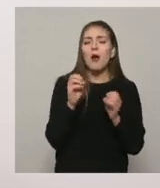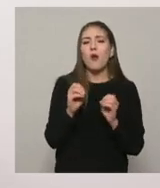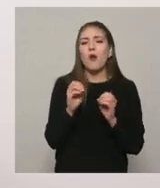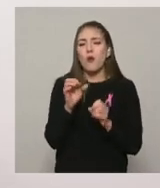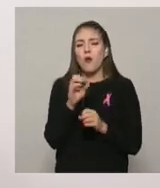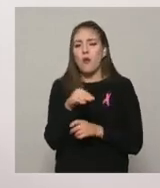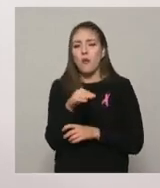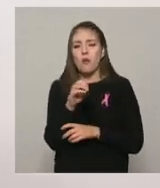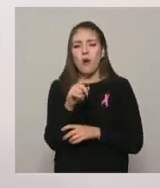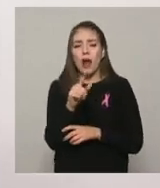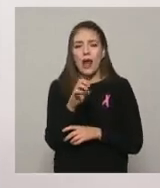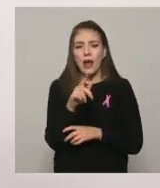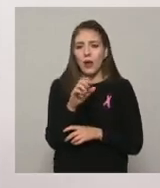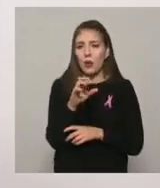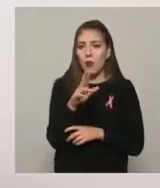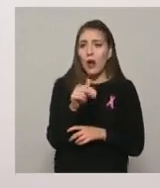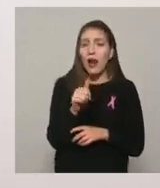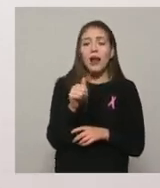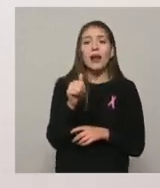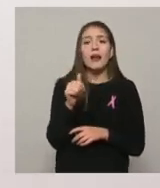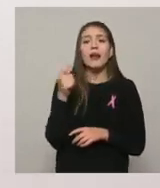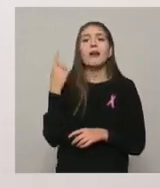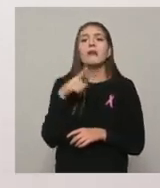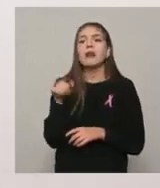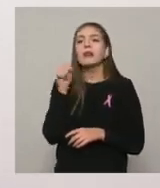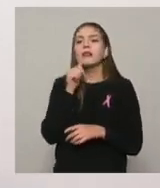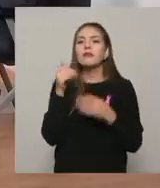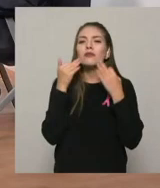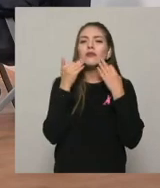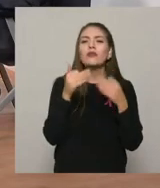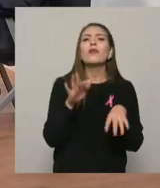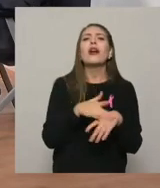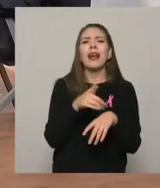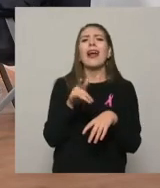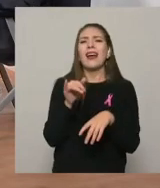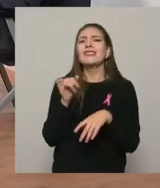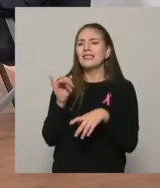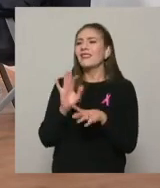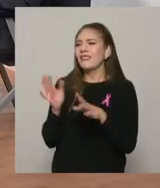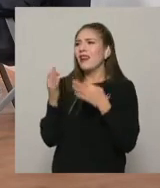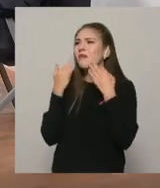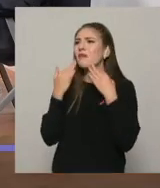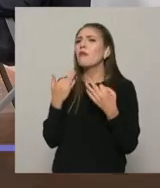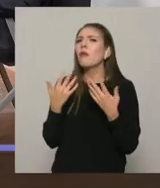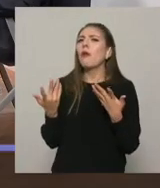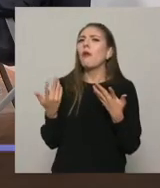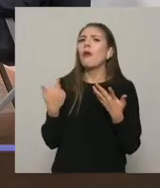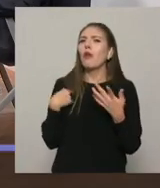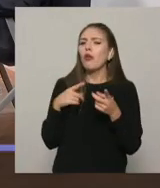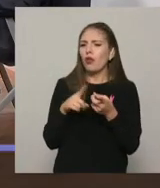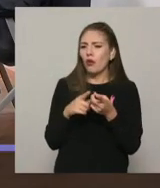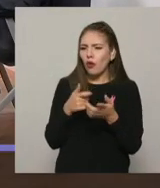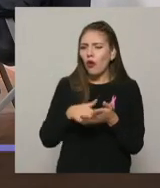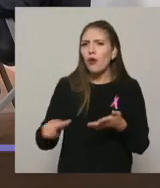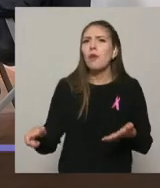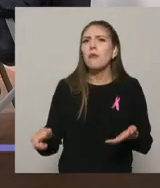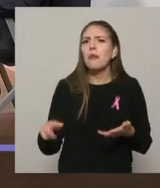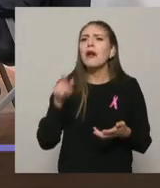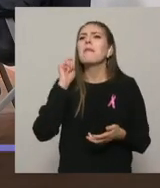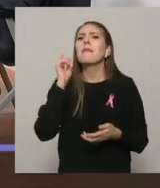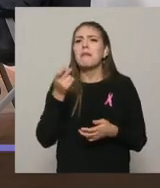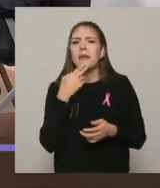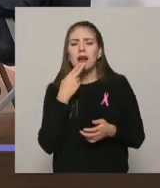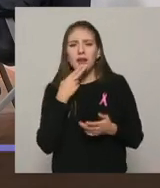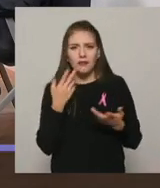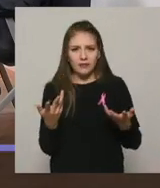presentarles algo que ya está como, porque la gente dice, ¿y dónde lo compro? Claro, ¿Y a partir de cuándo? Y es útil, ¿en qué me va a beneficiar? ¿No?